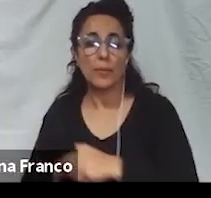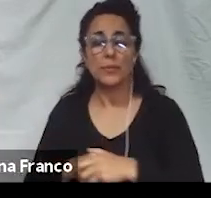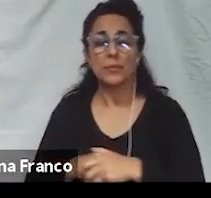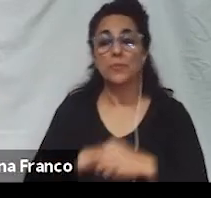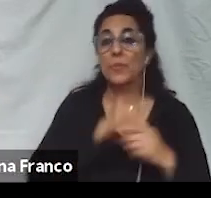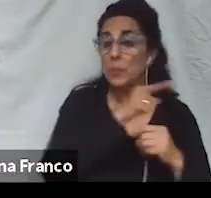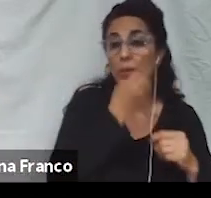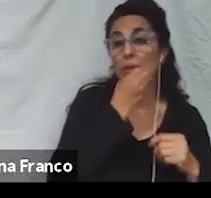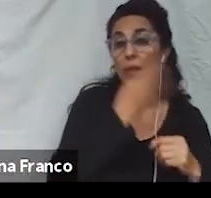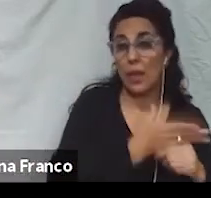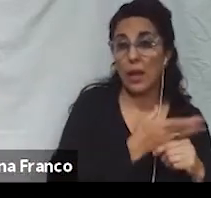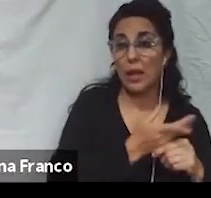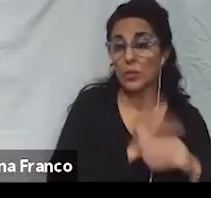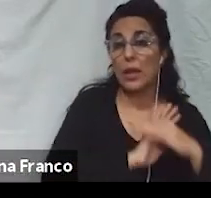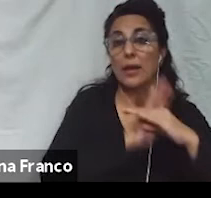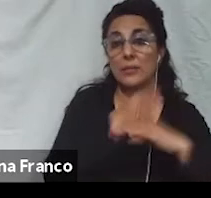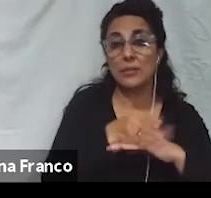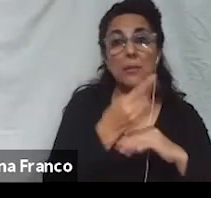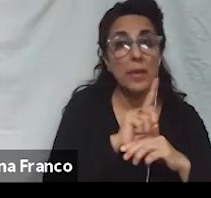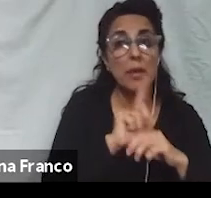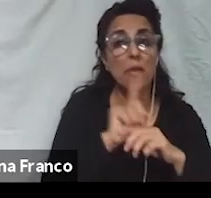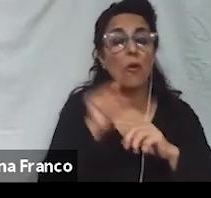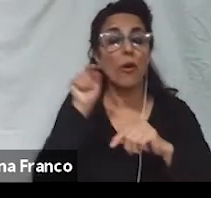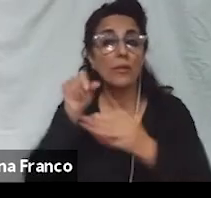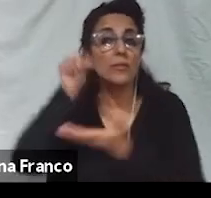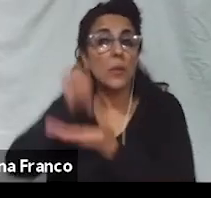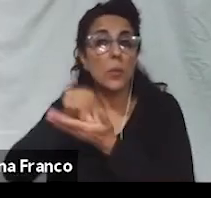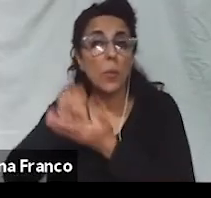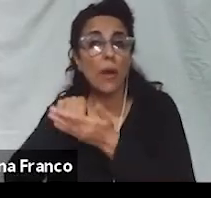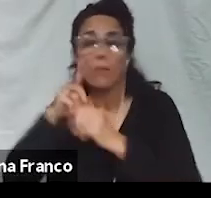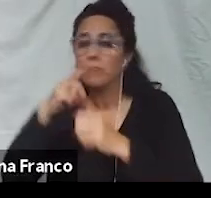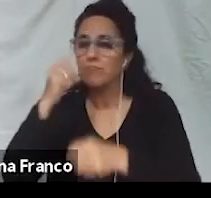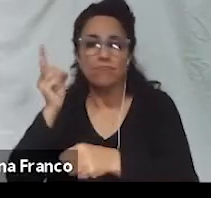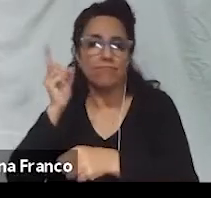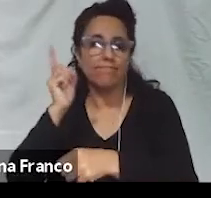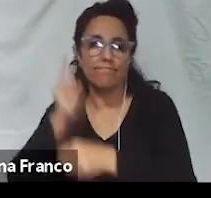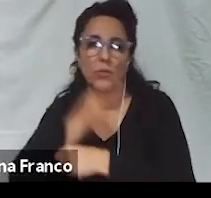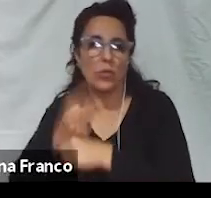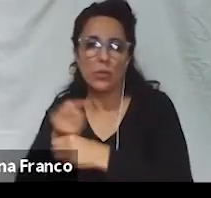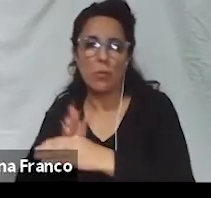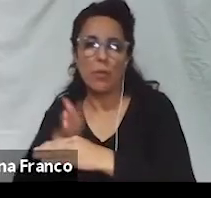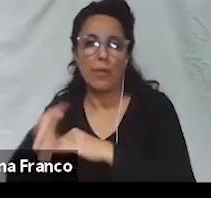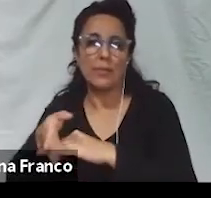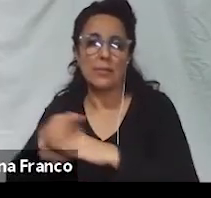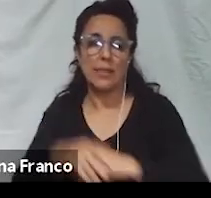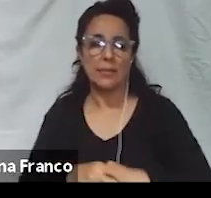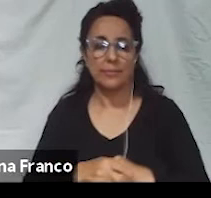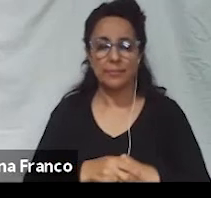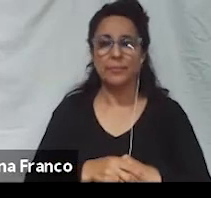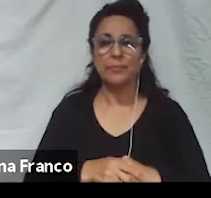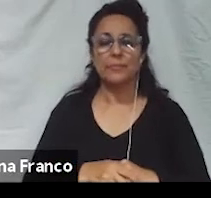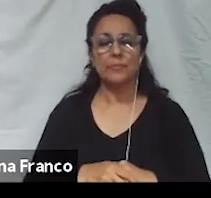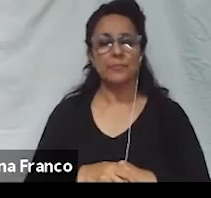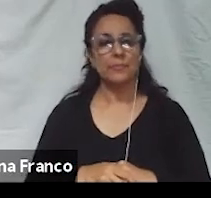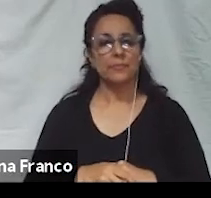bueno, vamos a aclarar que el sitio es accesible, pero en este entorno determinado. Entonces, esa puede ser un tipo de declaración que